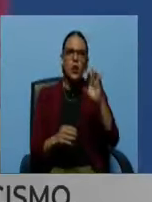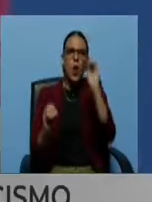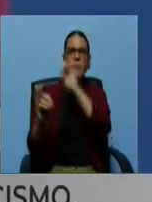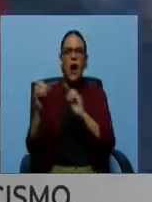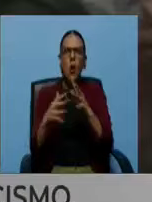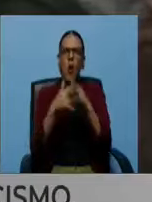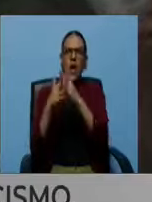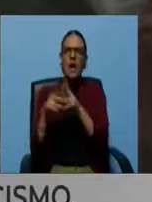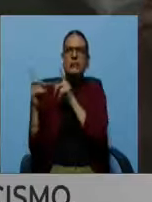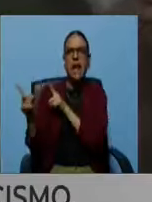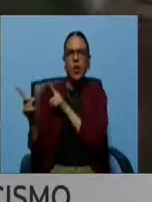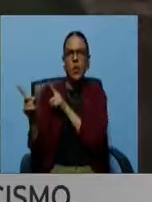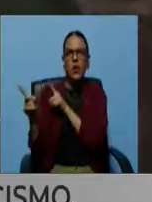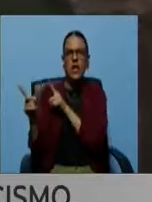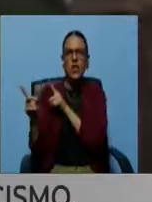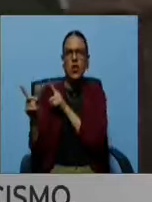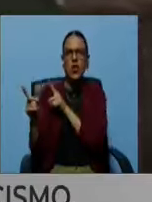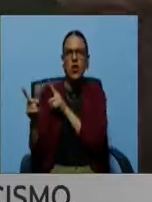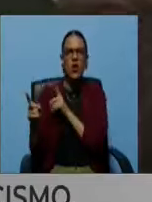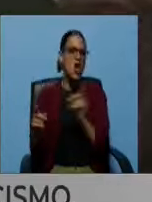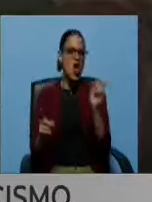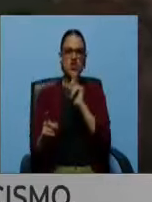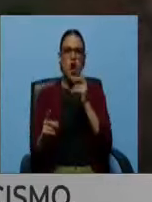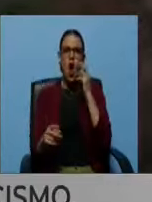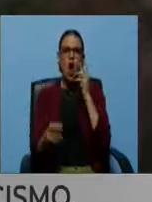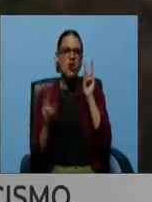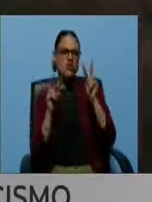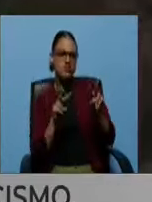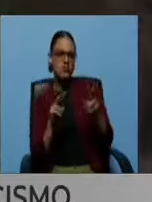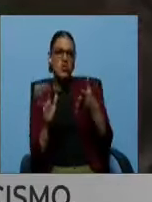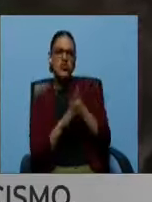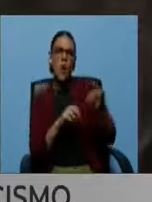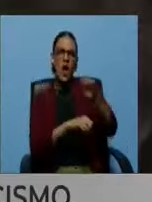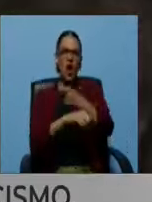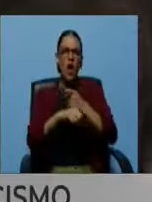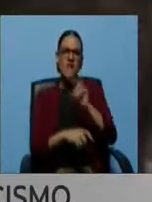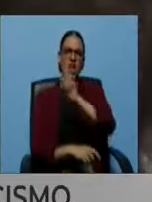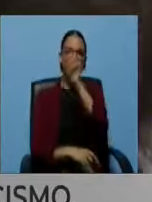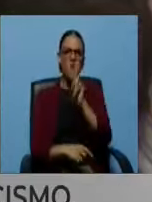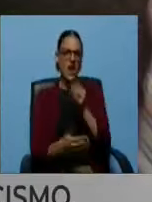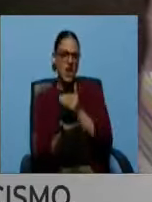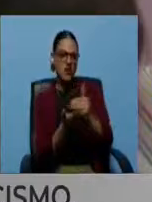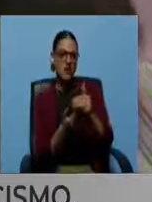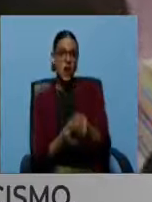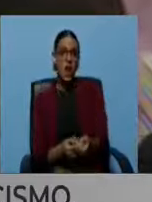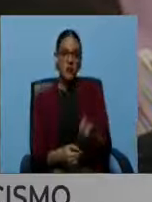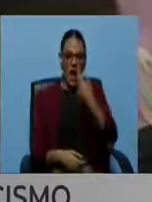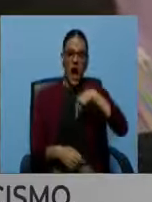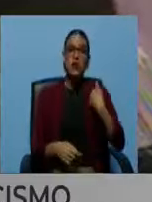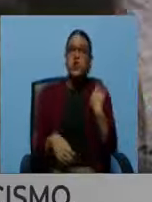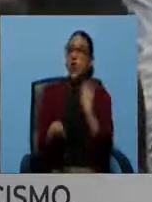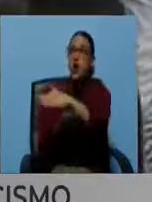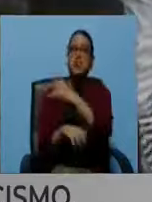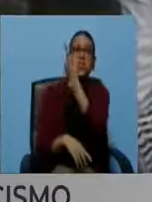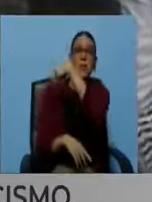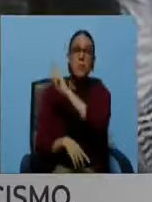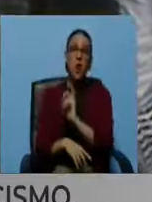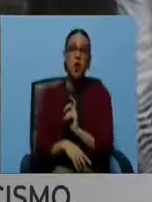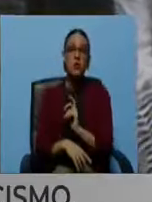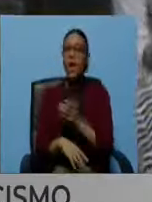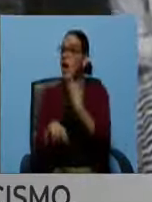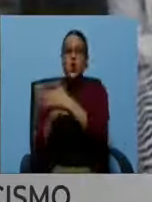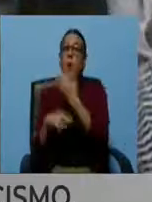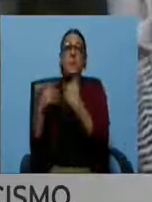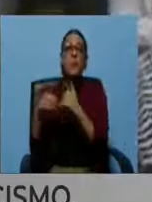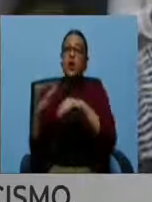Unidos. No reconocemos el gobierno de Venezuela. ¿Y a nosotros qué nos importa? Importa que el pueblo